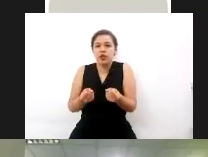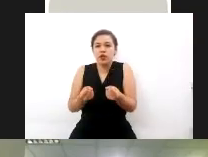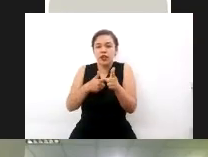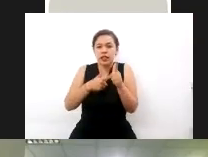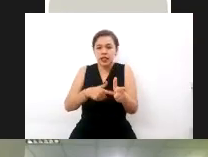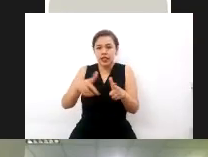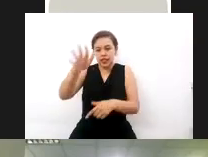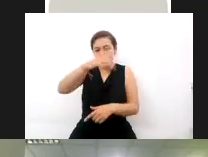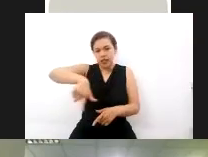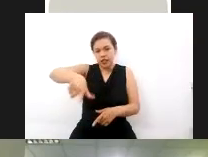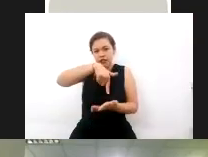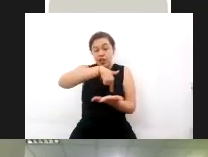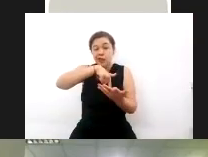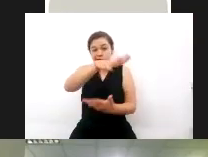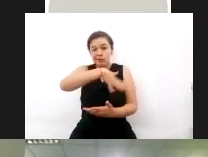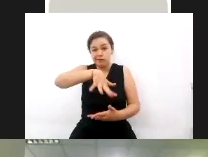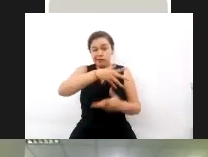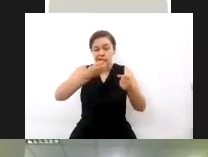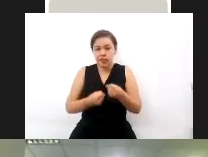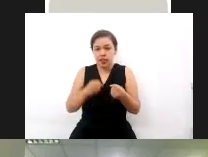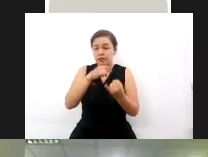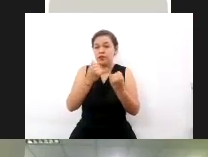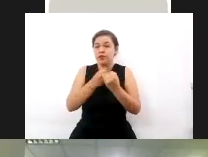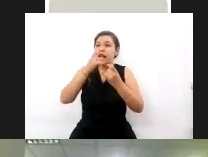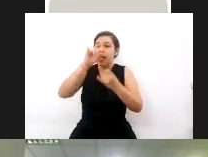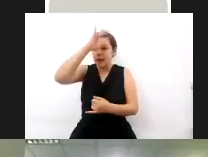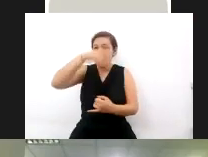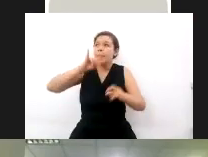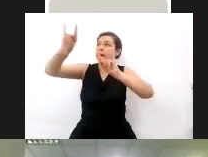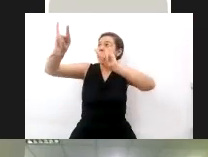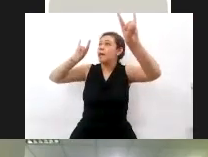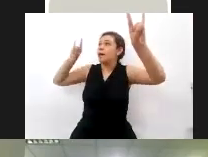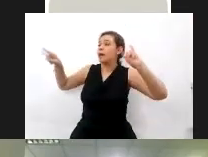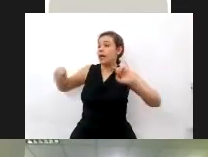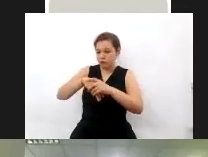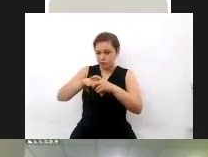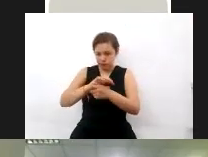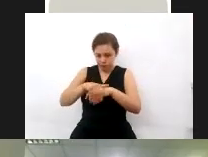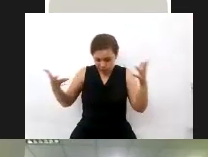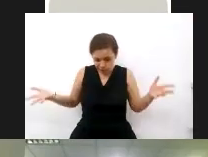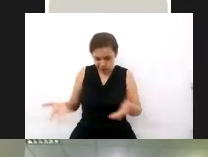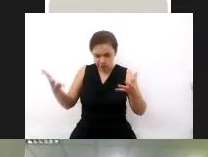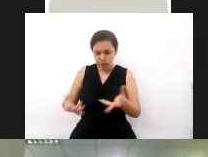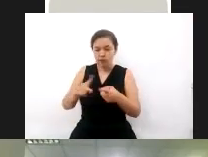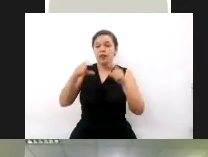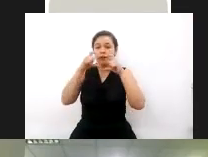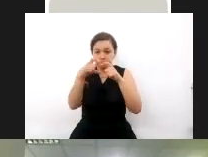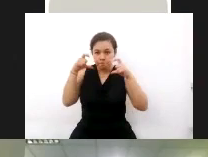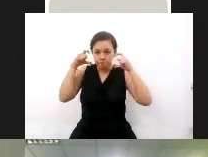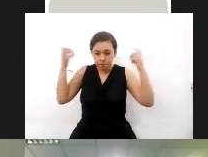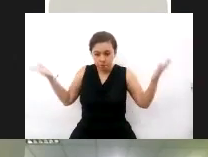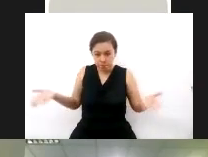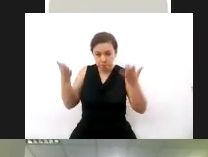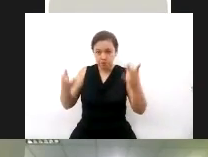inmueble. Hay que fomentar las señaléticas para promover tanto el lavado de manos, tanto el uso de cubrebocas, equipos